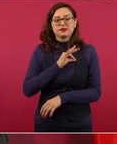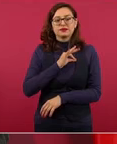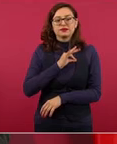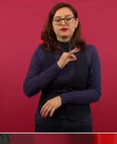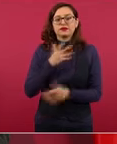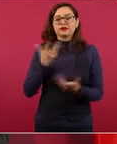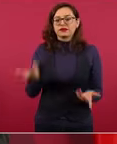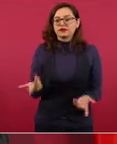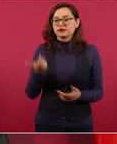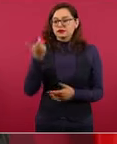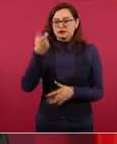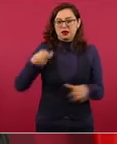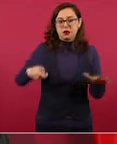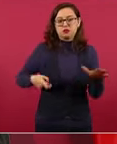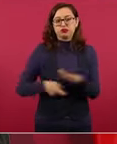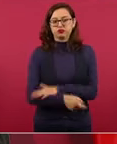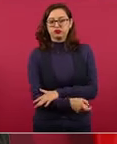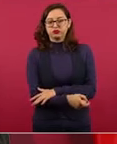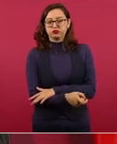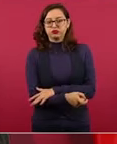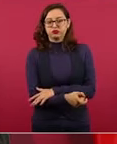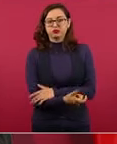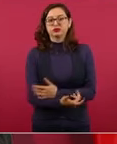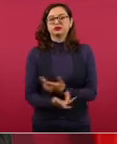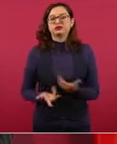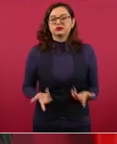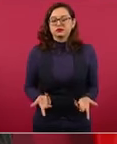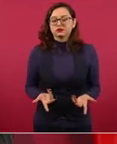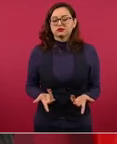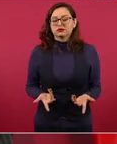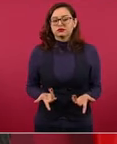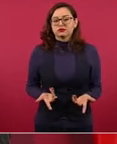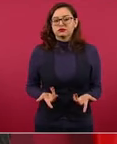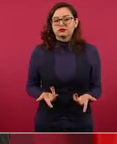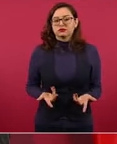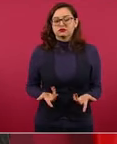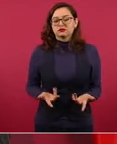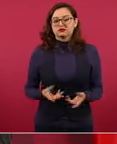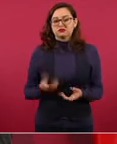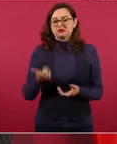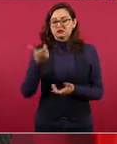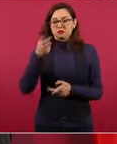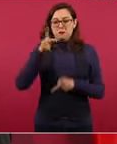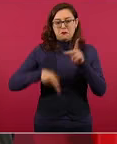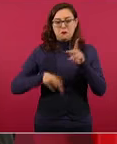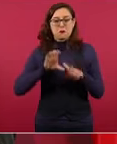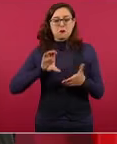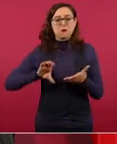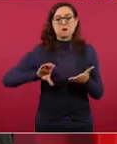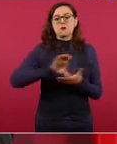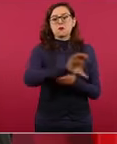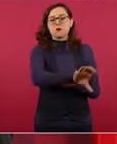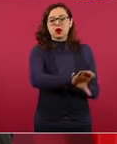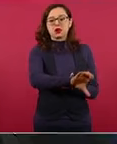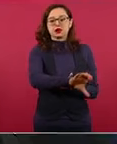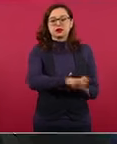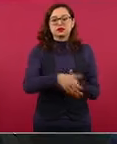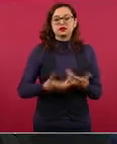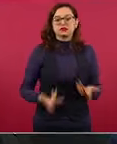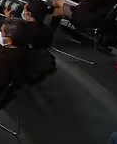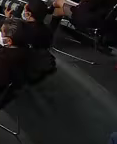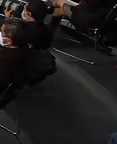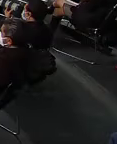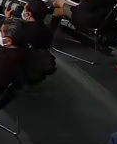los noches las extorsiones el contratista no